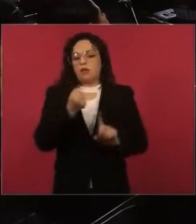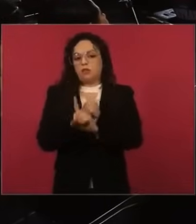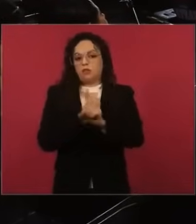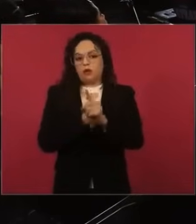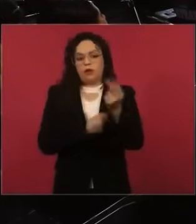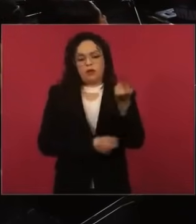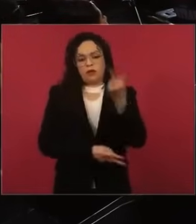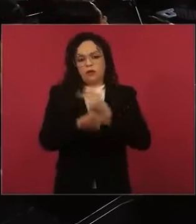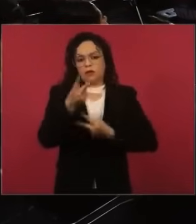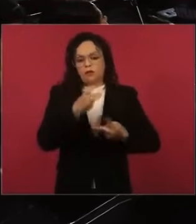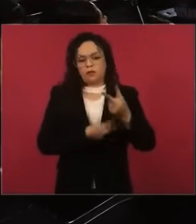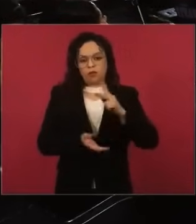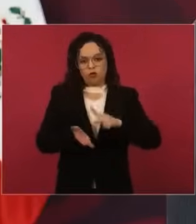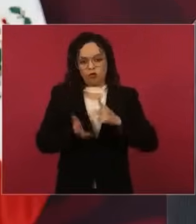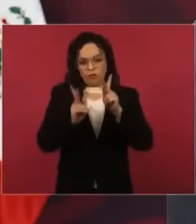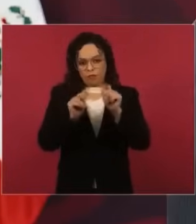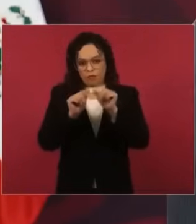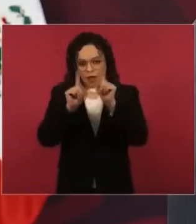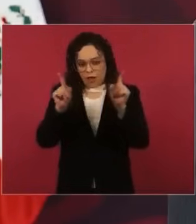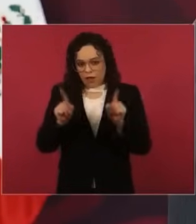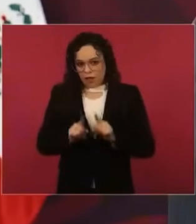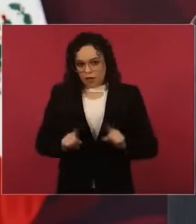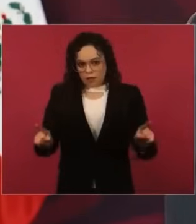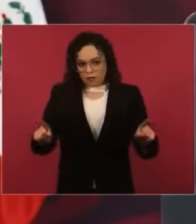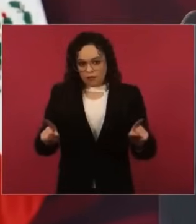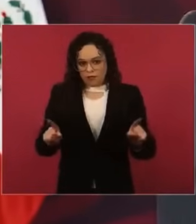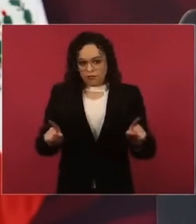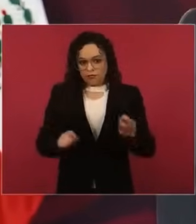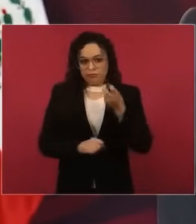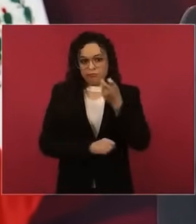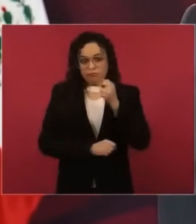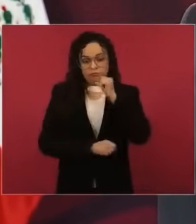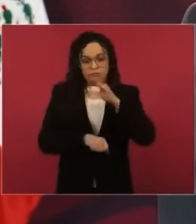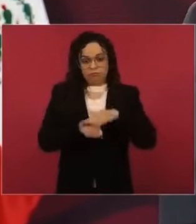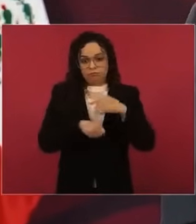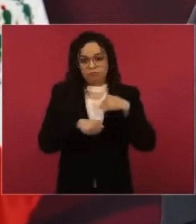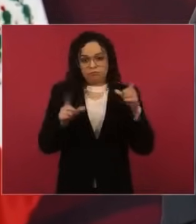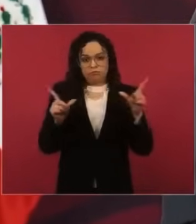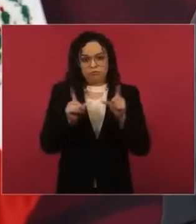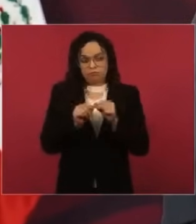Es lo más importante. Pero bueno, esa fue mi opinión. Dime tú qué opinas. Hasta luego.